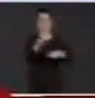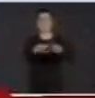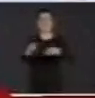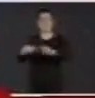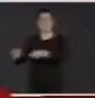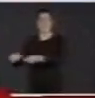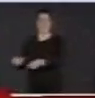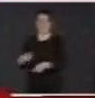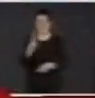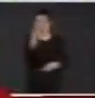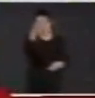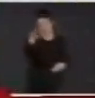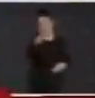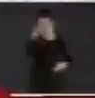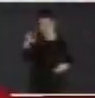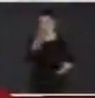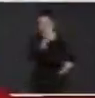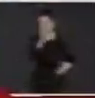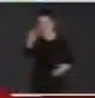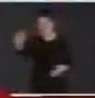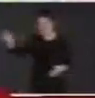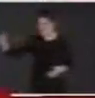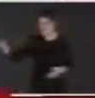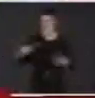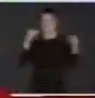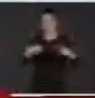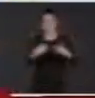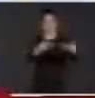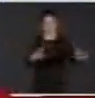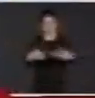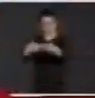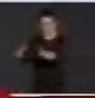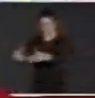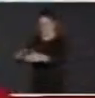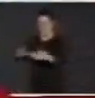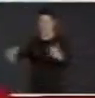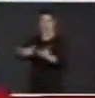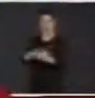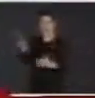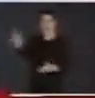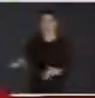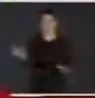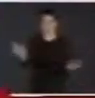hable todos los días hasta el día en que se muela.